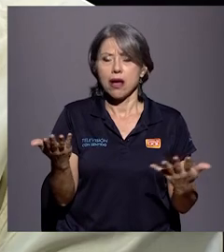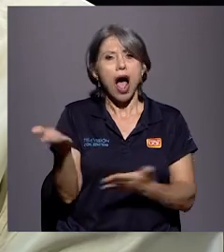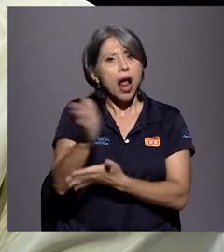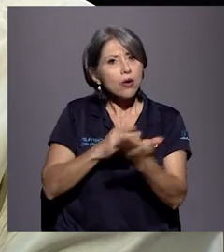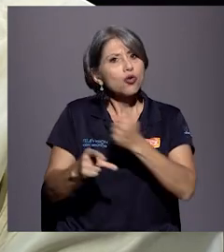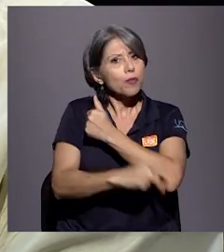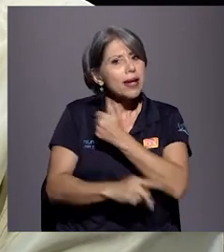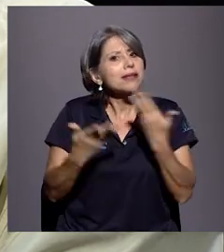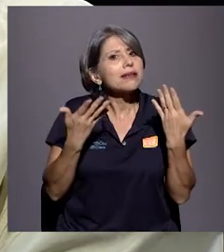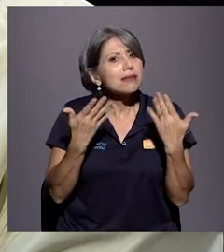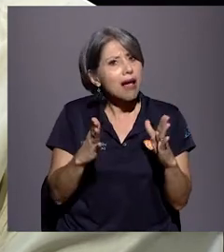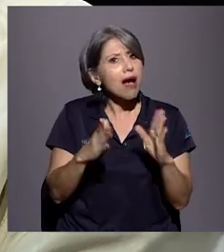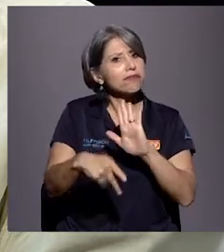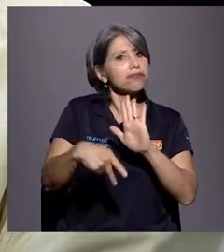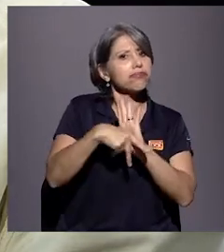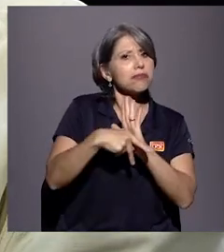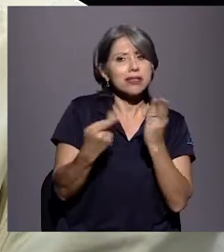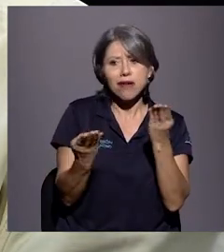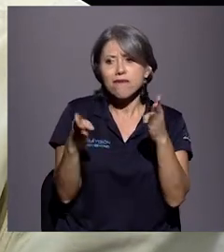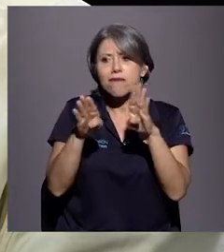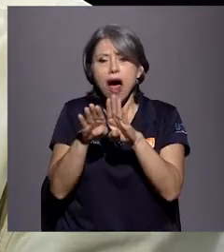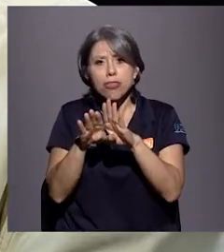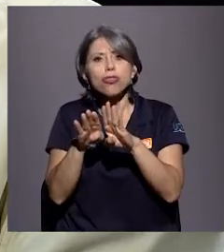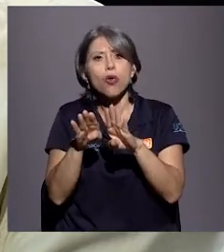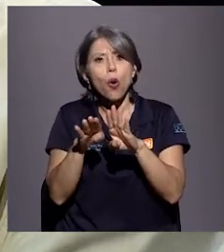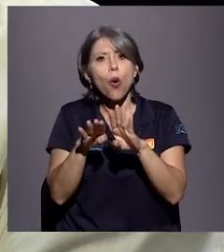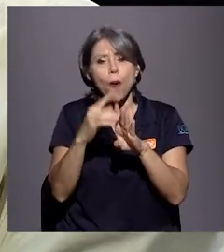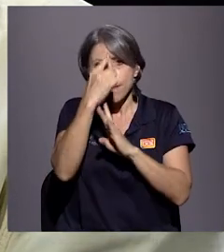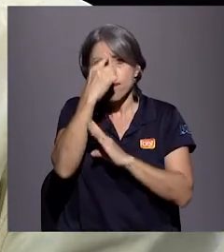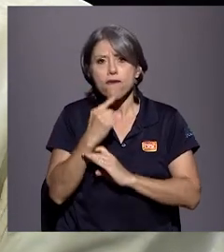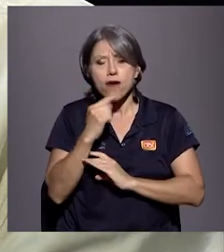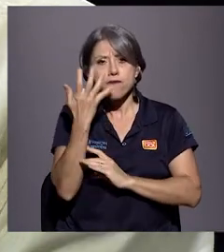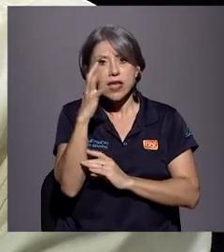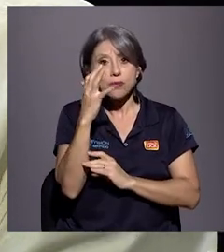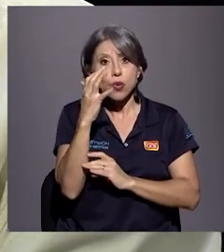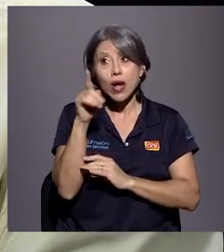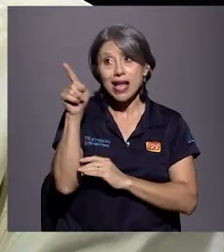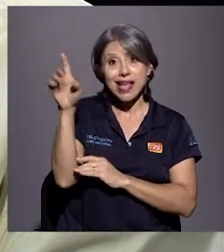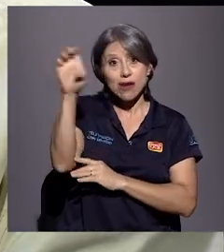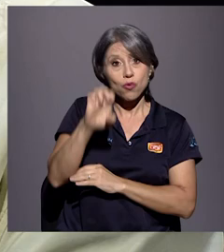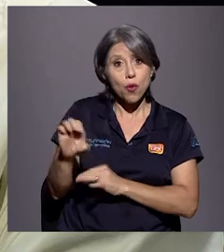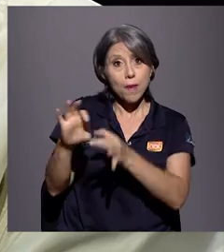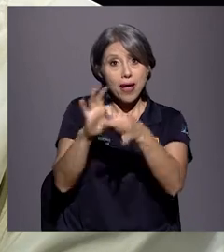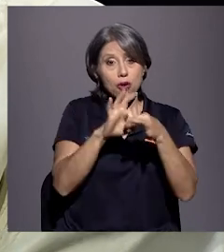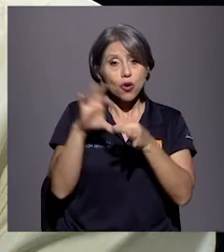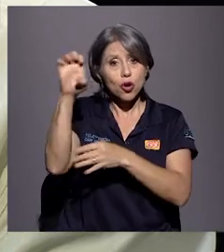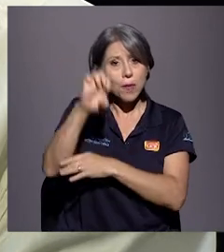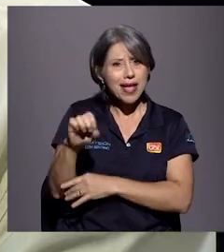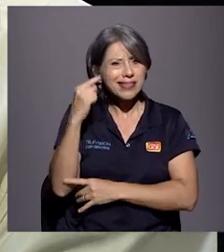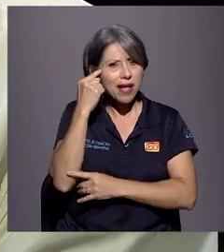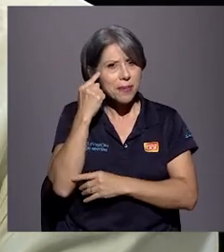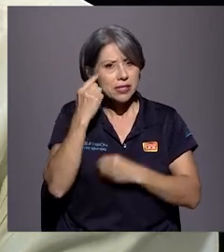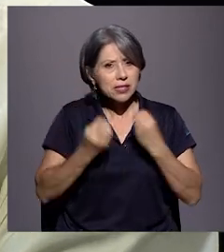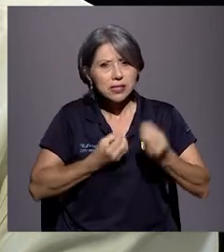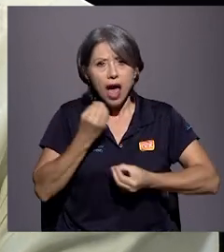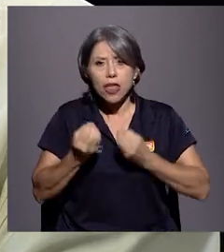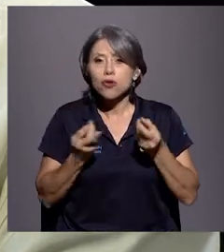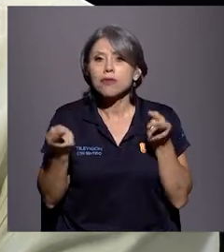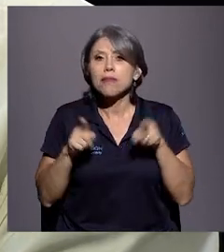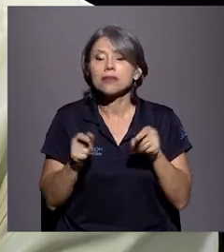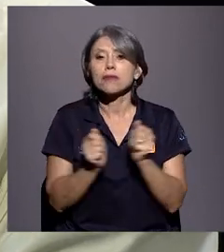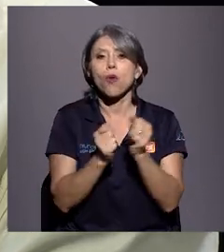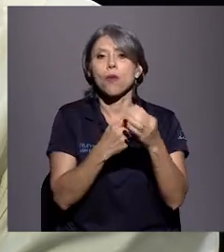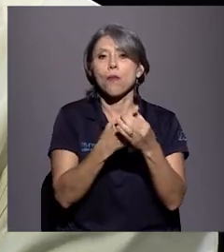cerrando cuentas de Facebook. La Unión Europea, por ejemplo, está pensando muy duramente sobre la cuestión del monopolio